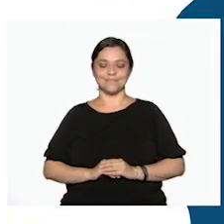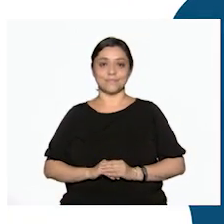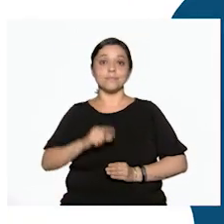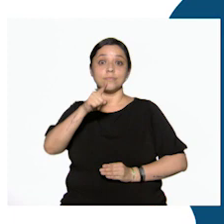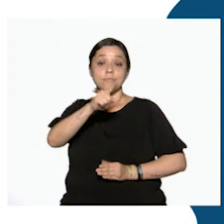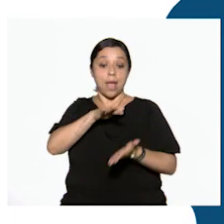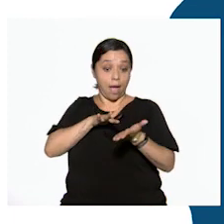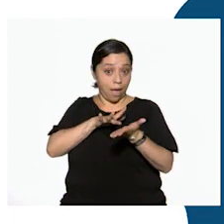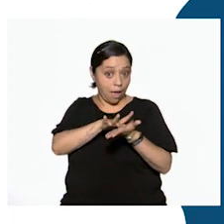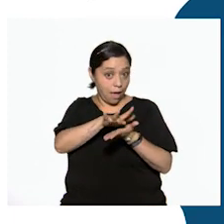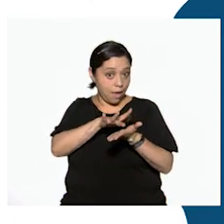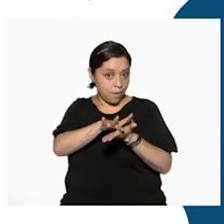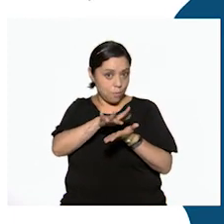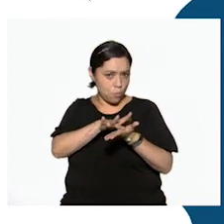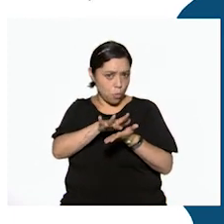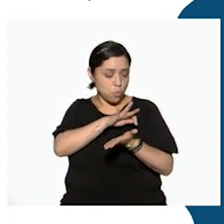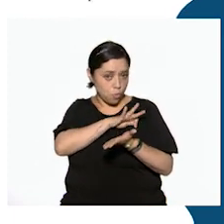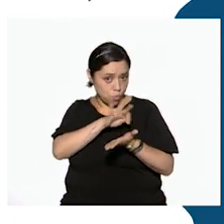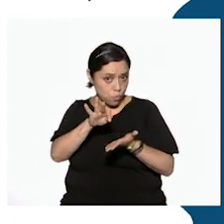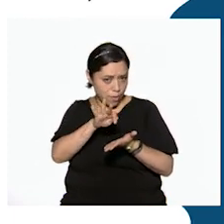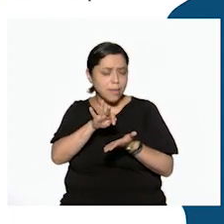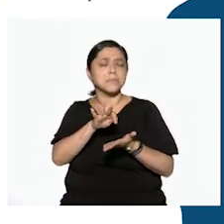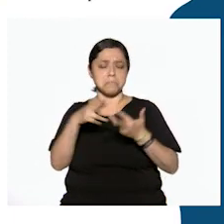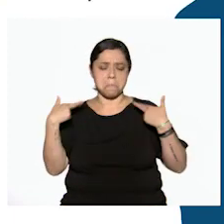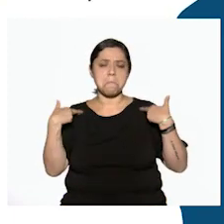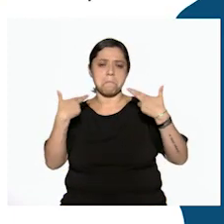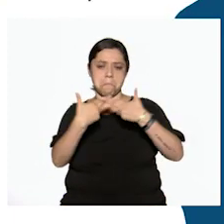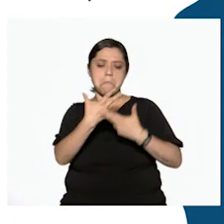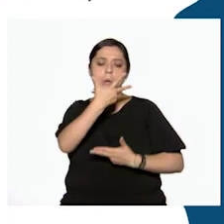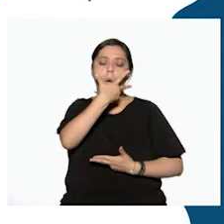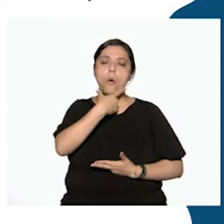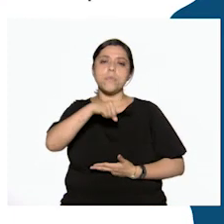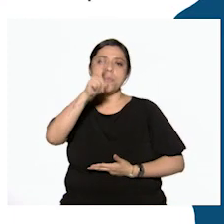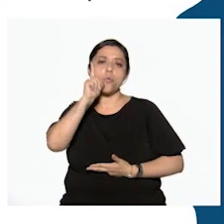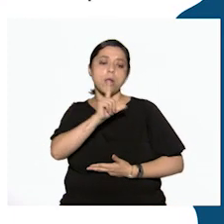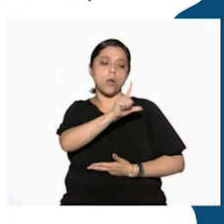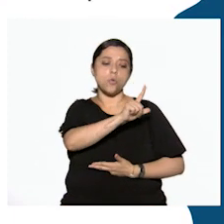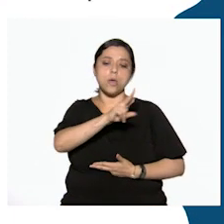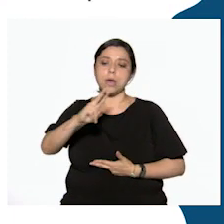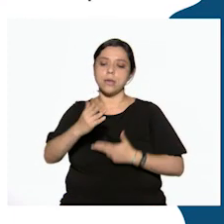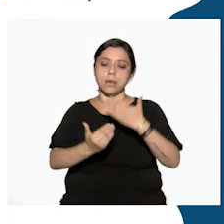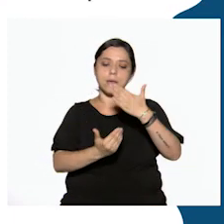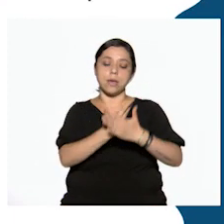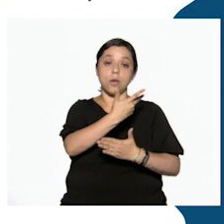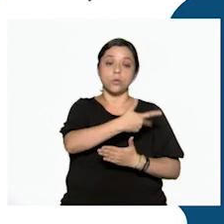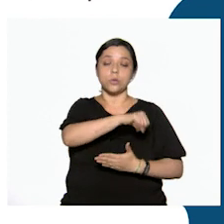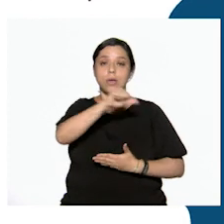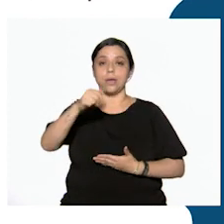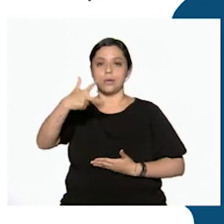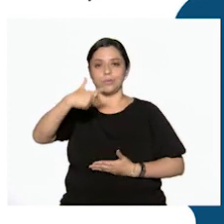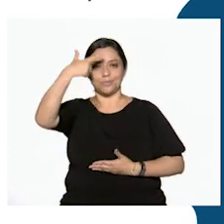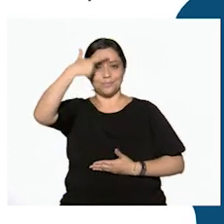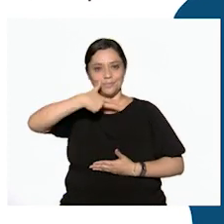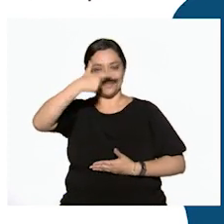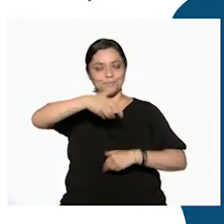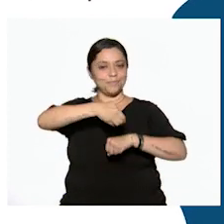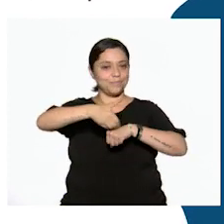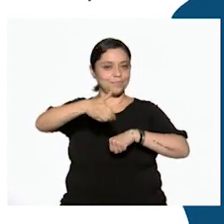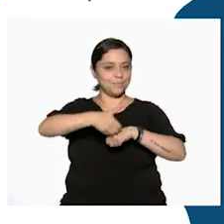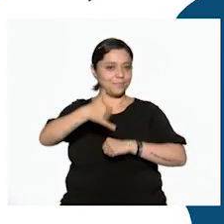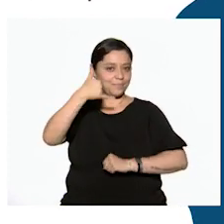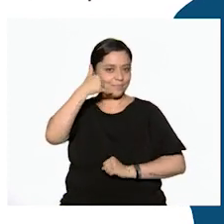Para solicitar apoyo pedagógico, comunícate con maestras y maestros de lunes a viernes de 8 a 20 horas al